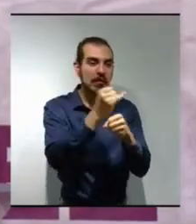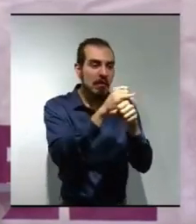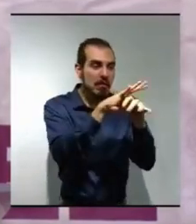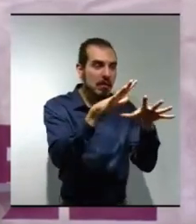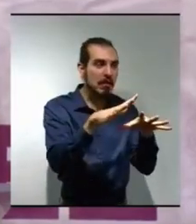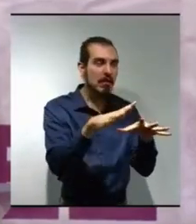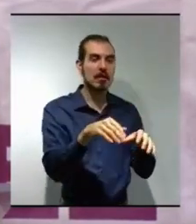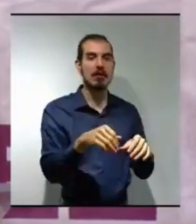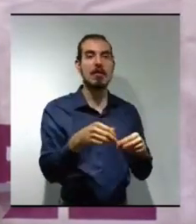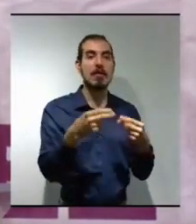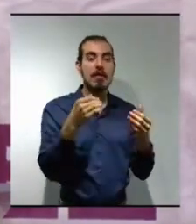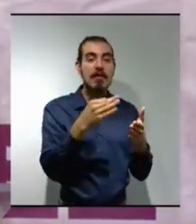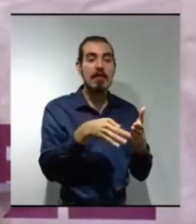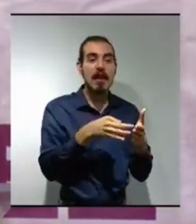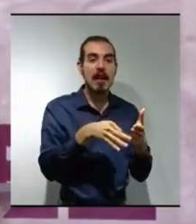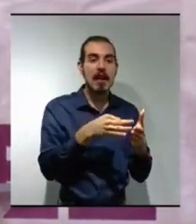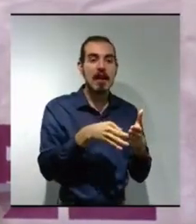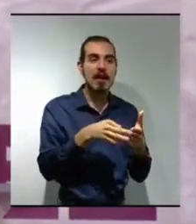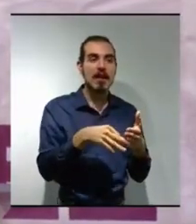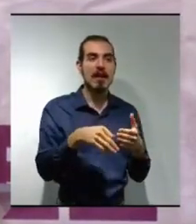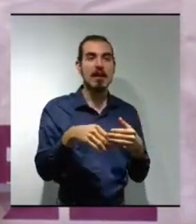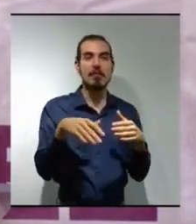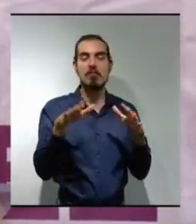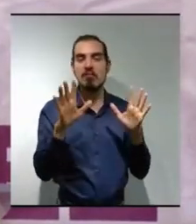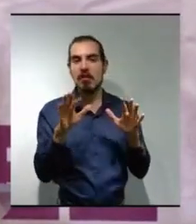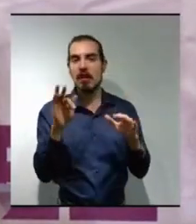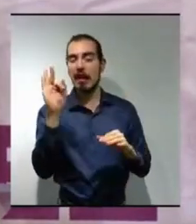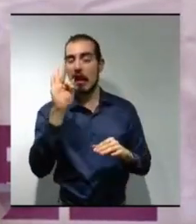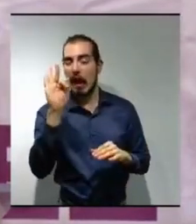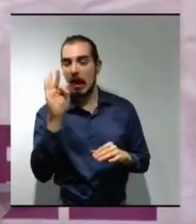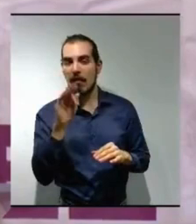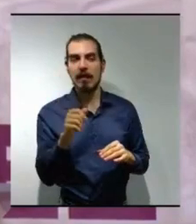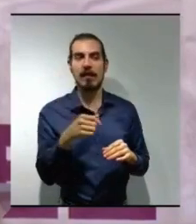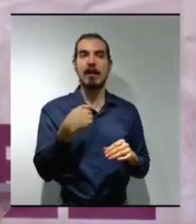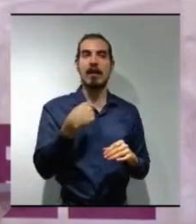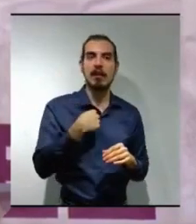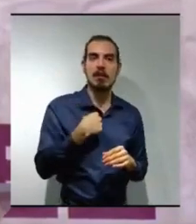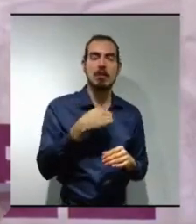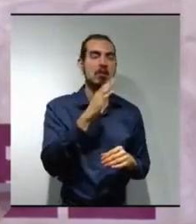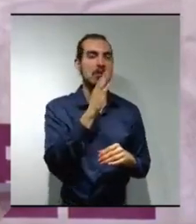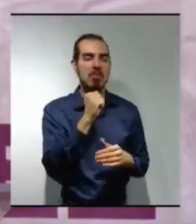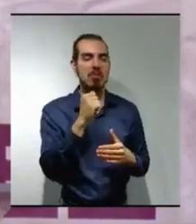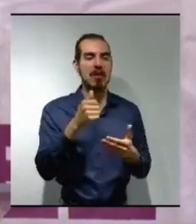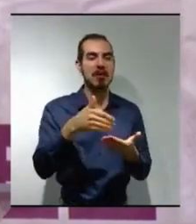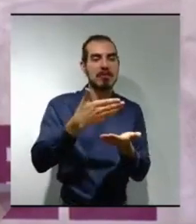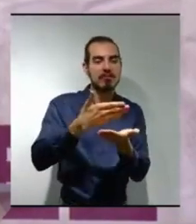la vivienda pues no son sujetos a un crédito. Sin embargo, se ha estado tocando la puerta